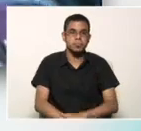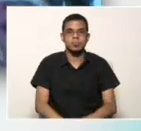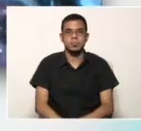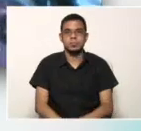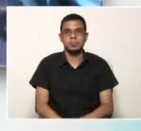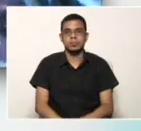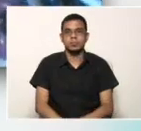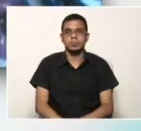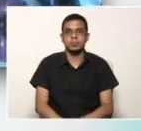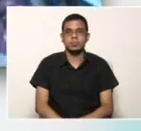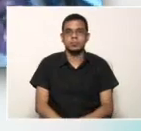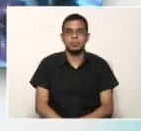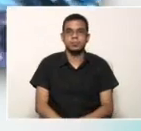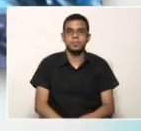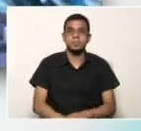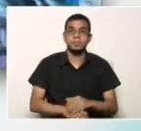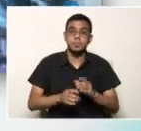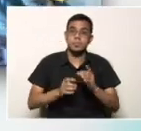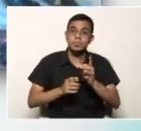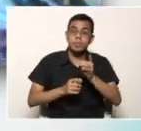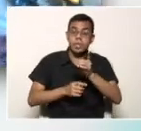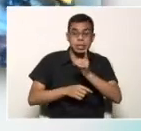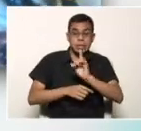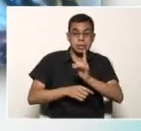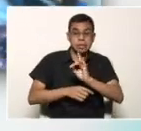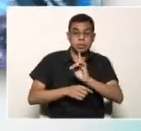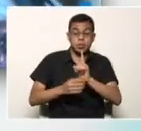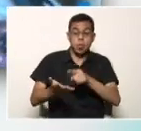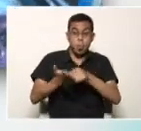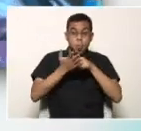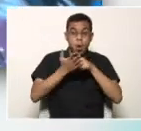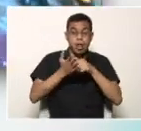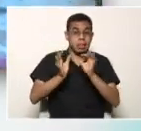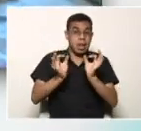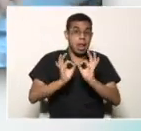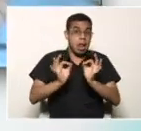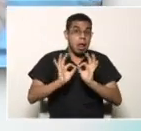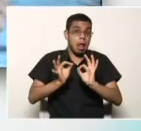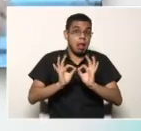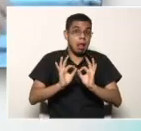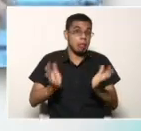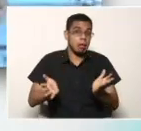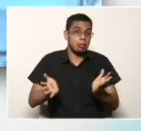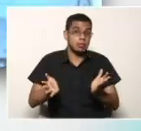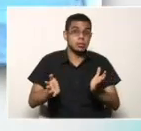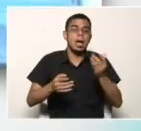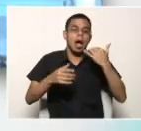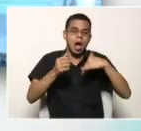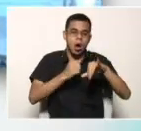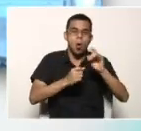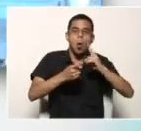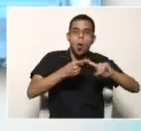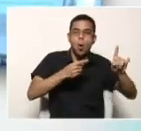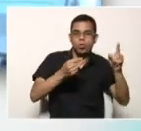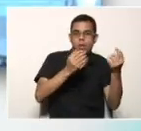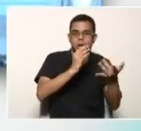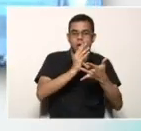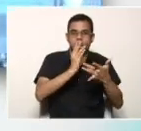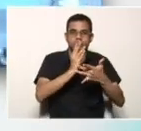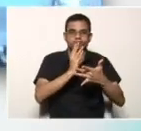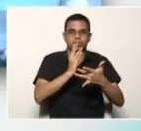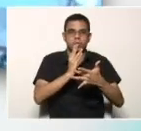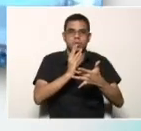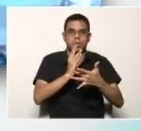ninguno, necesito entonces pasar a otro equipo, que sería un tester, un multiamper o multímetro, que es como